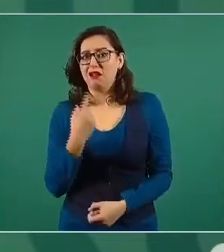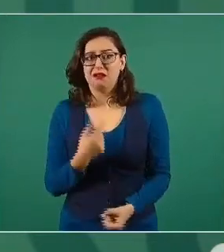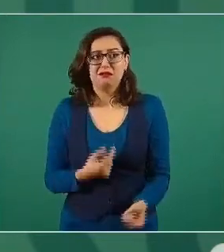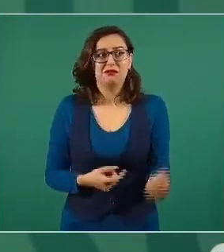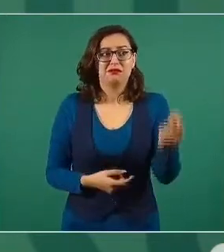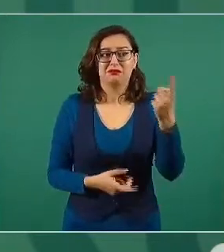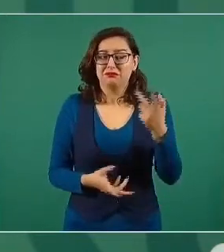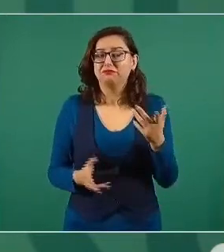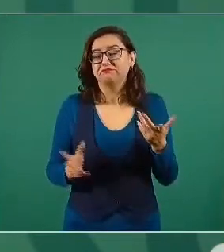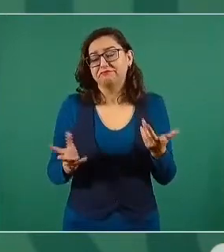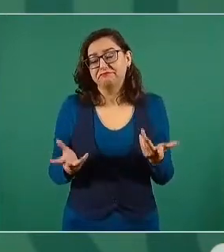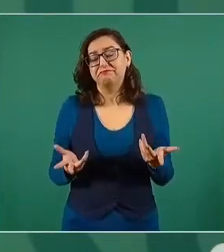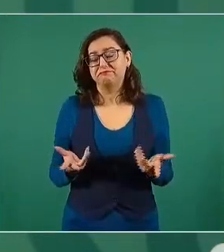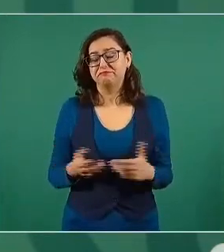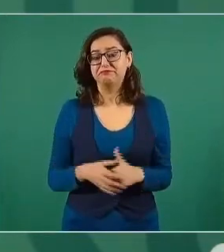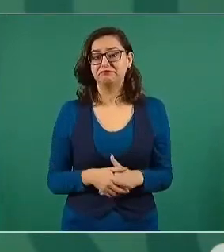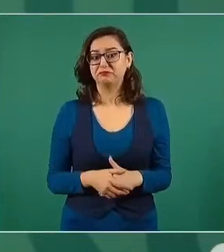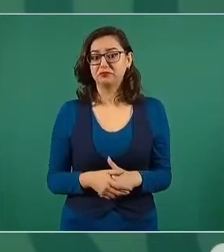en jóvenes.